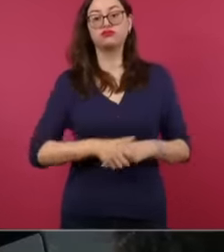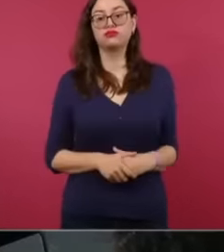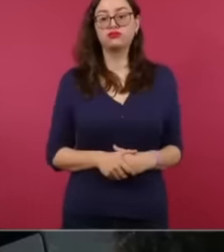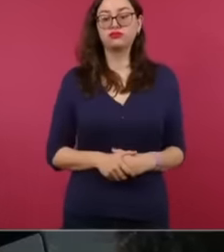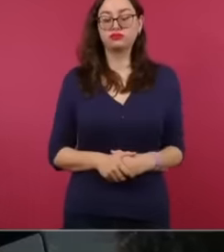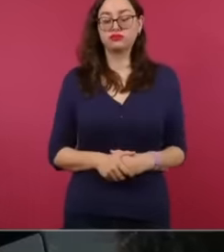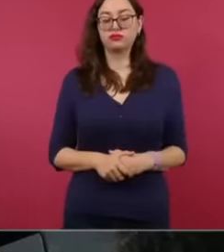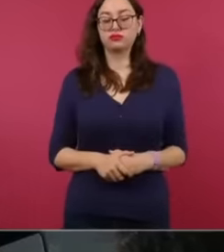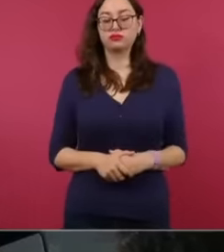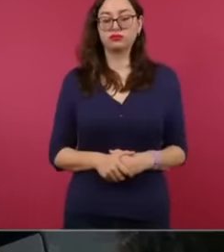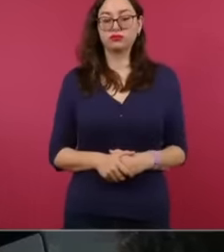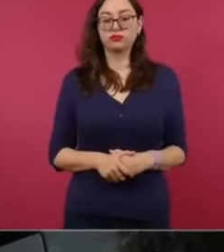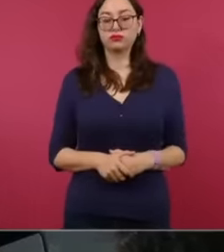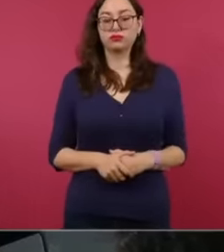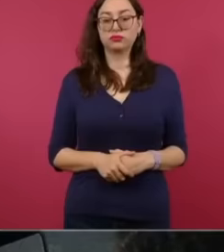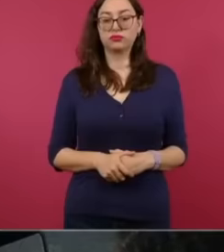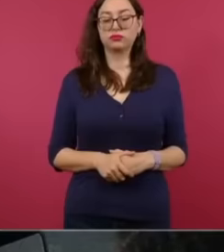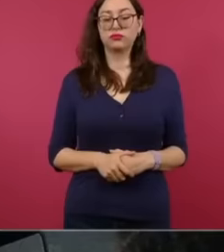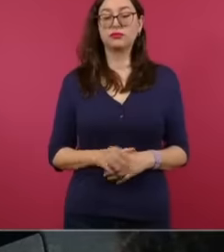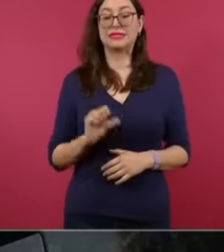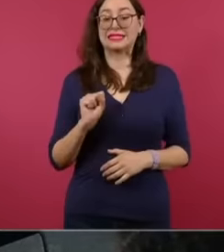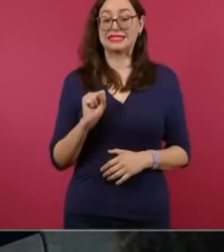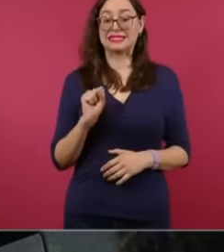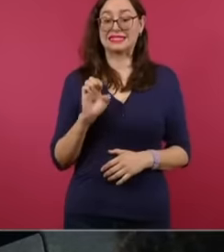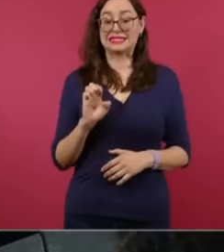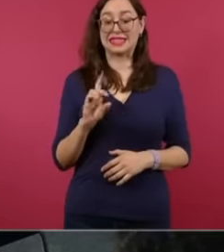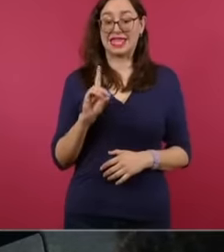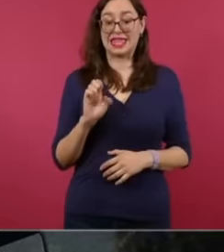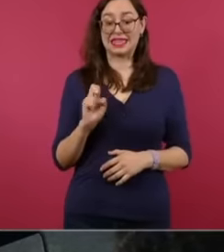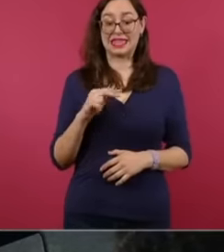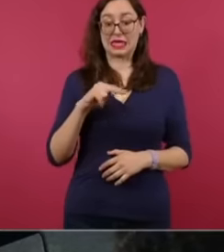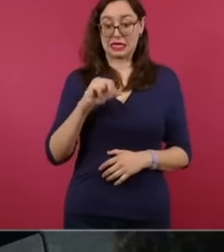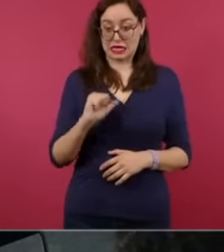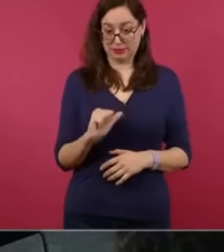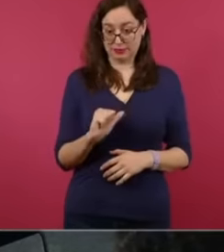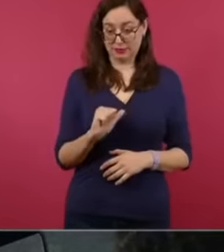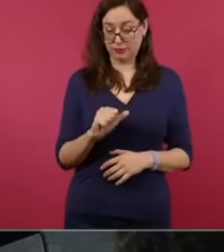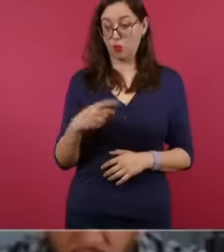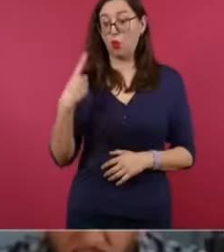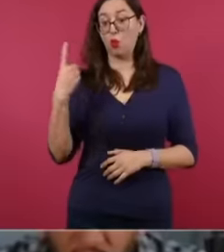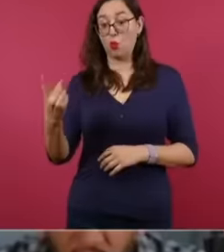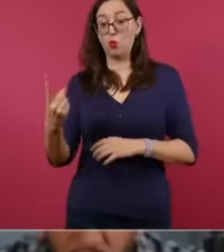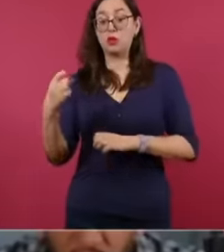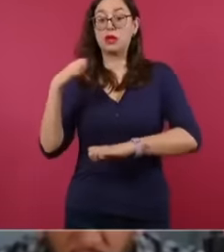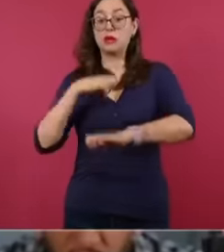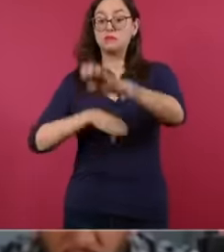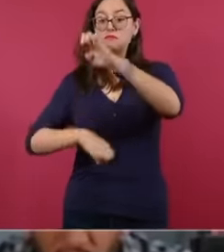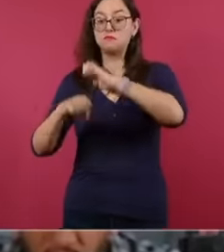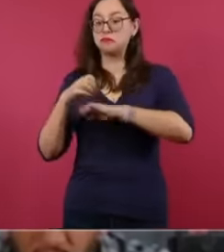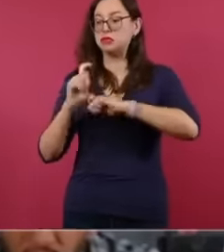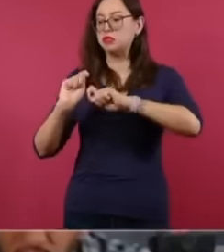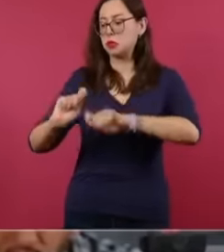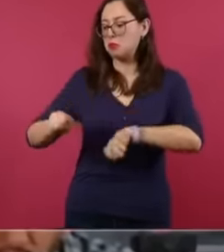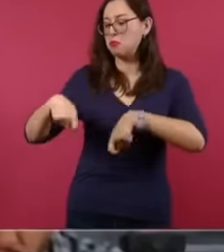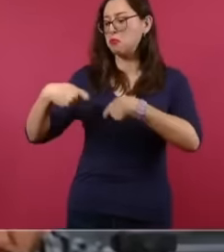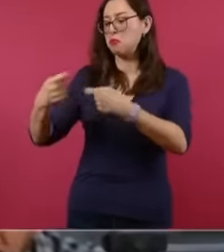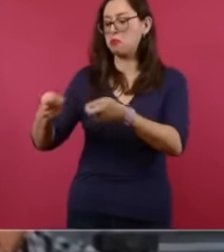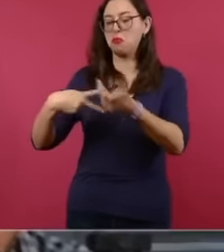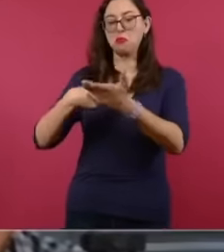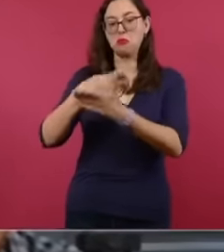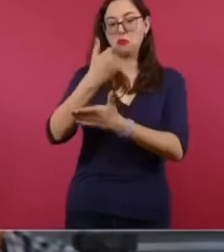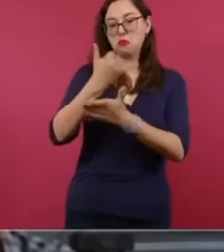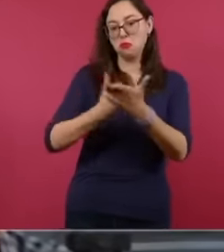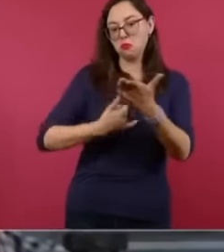le invitó a una empresa y le dijo, pues, hazme estas cosas, y le dio varios proyectos por varios